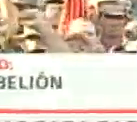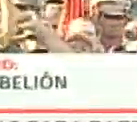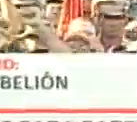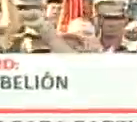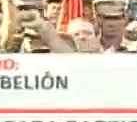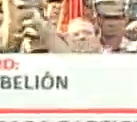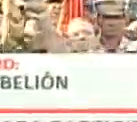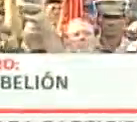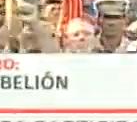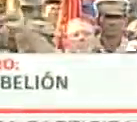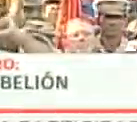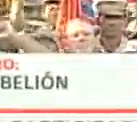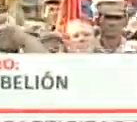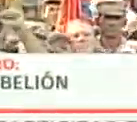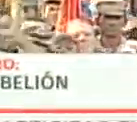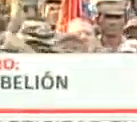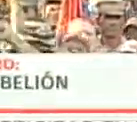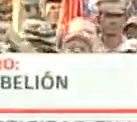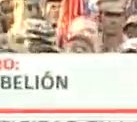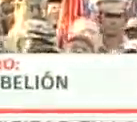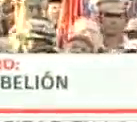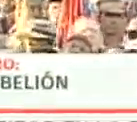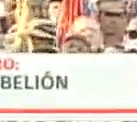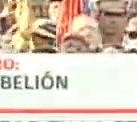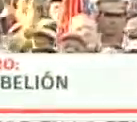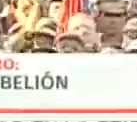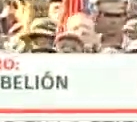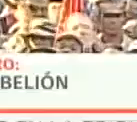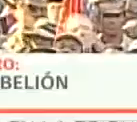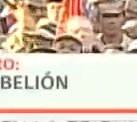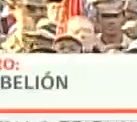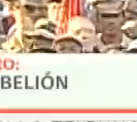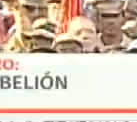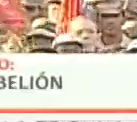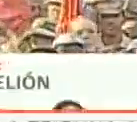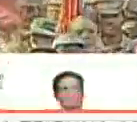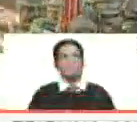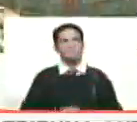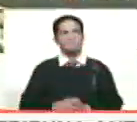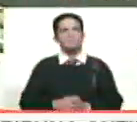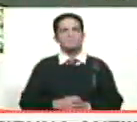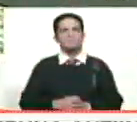Sin lugar a duda, en 27 años de rebelión